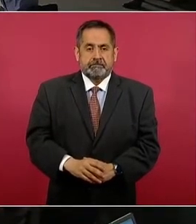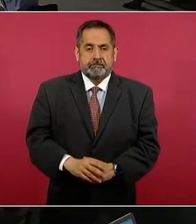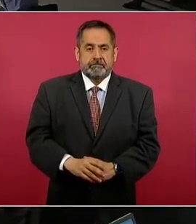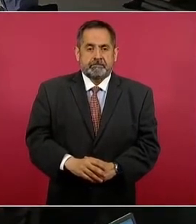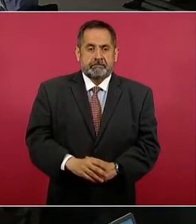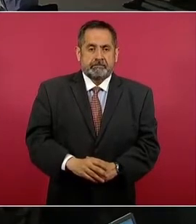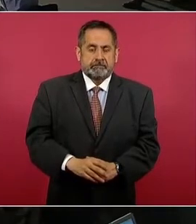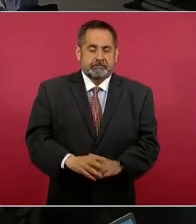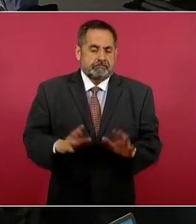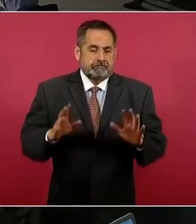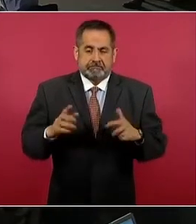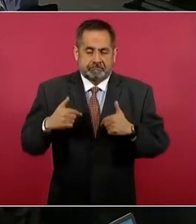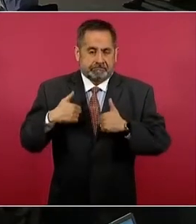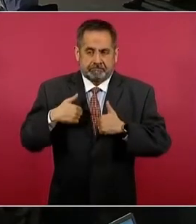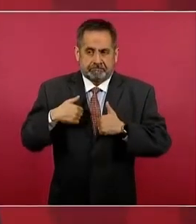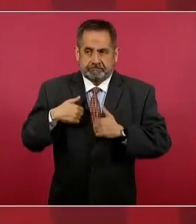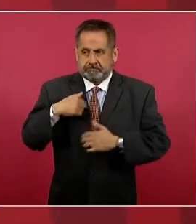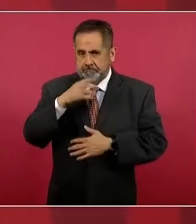No puedo yo ser